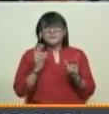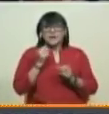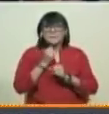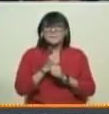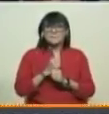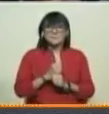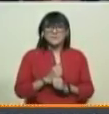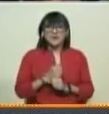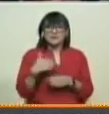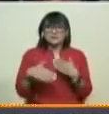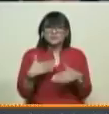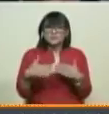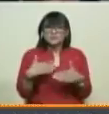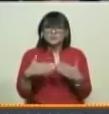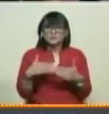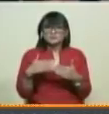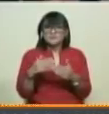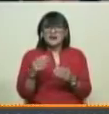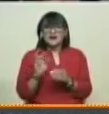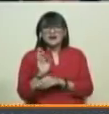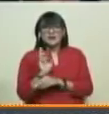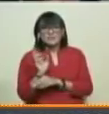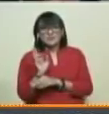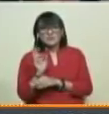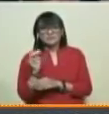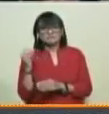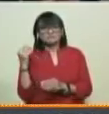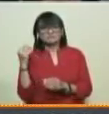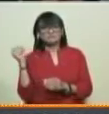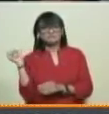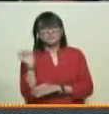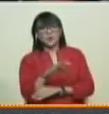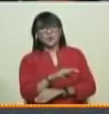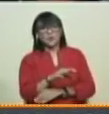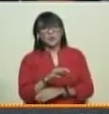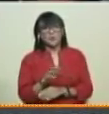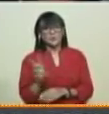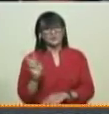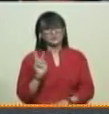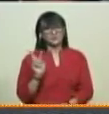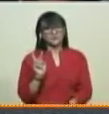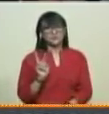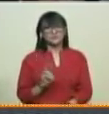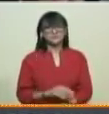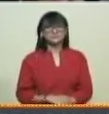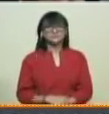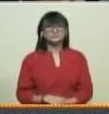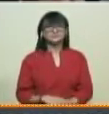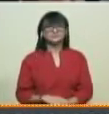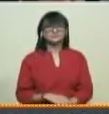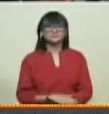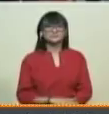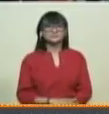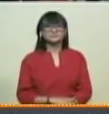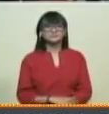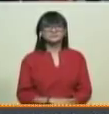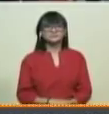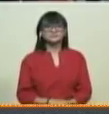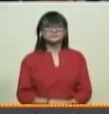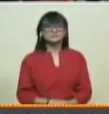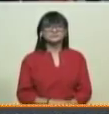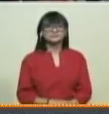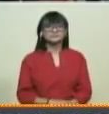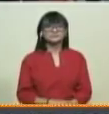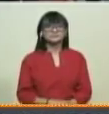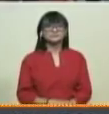acelerar este trastero más hasta el día de hoy gravemente en realidad